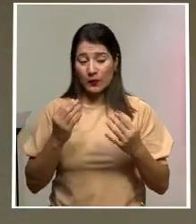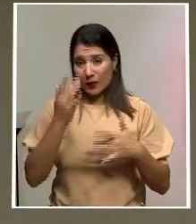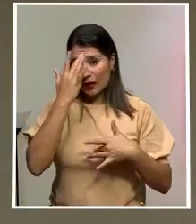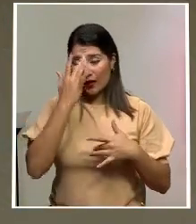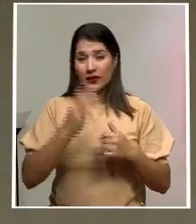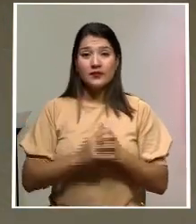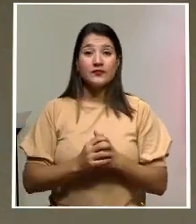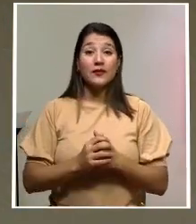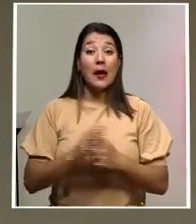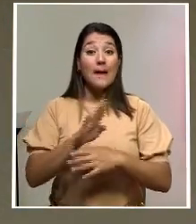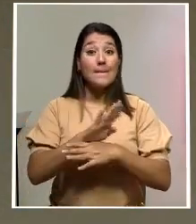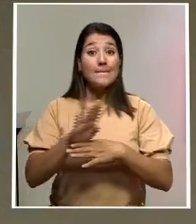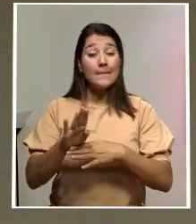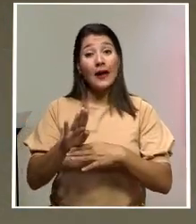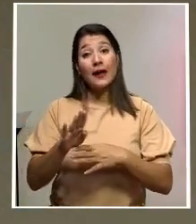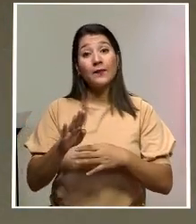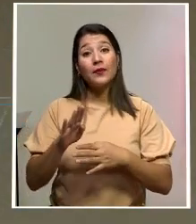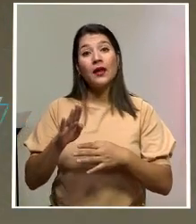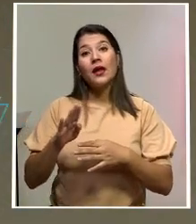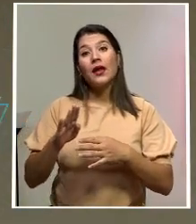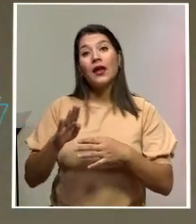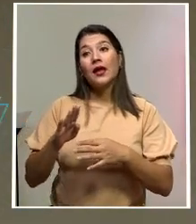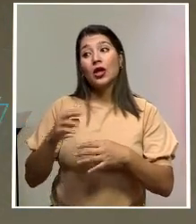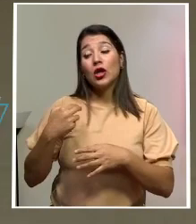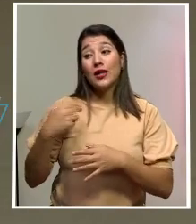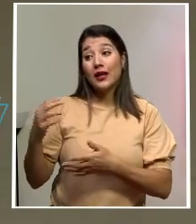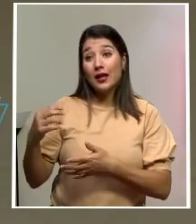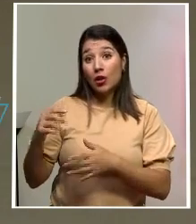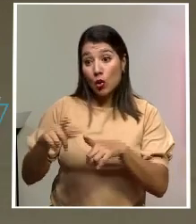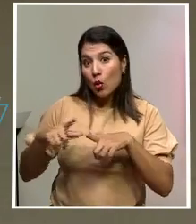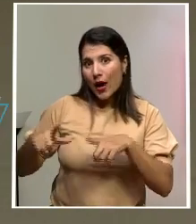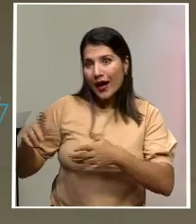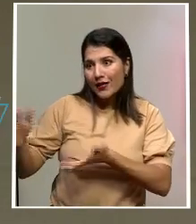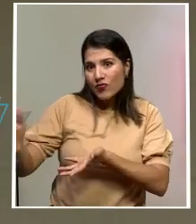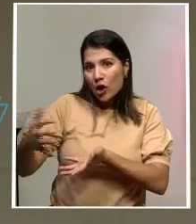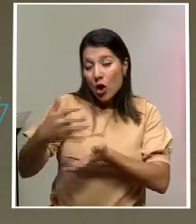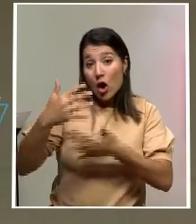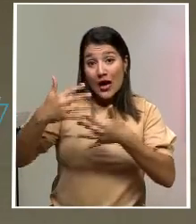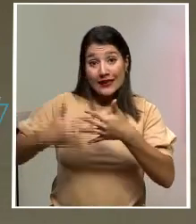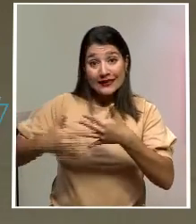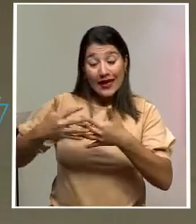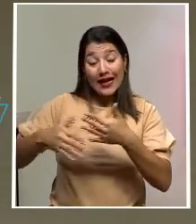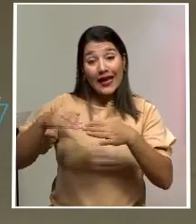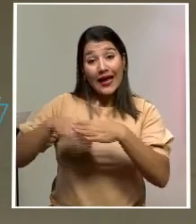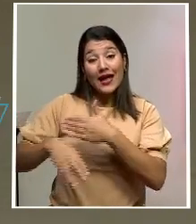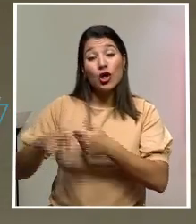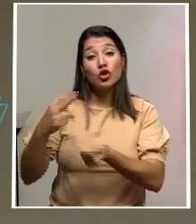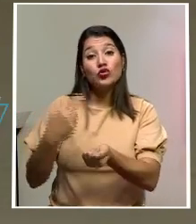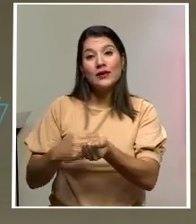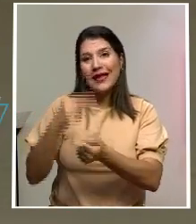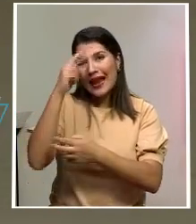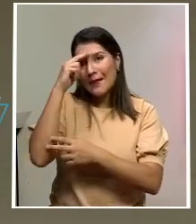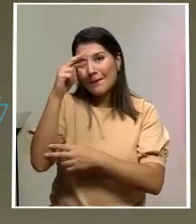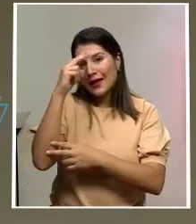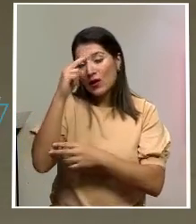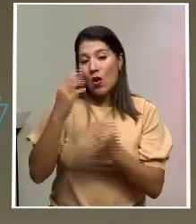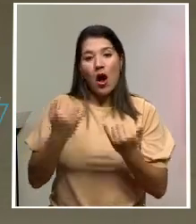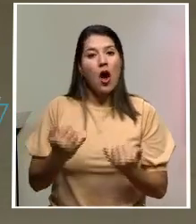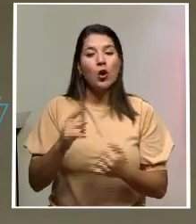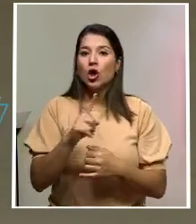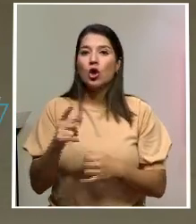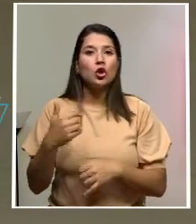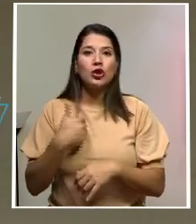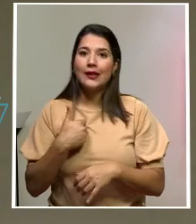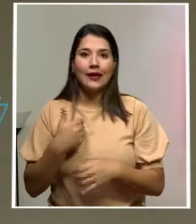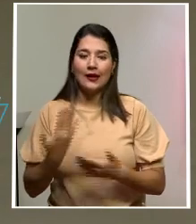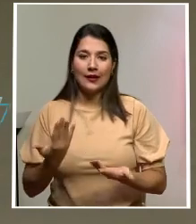México en estos momentos no cuenta con la cantidad suficiente de donantes para suplir nuestras necesidades